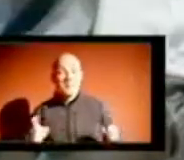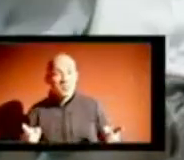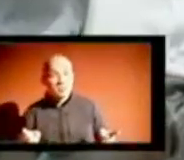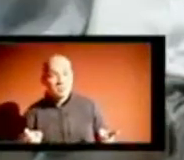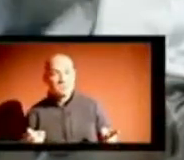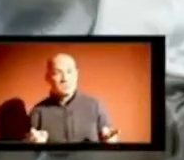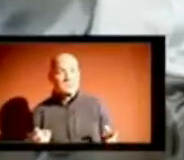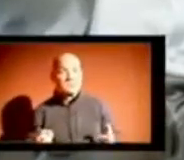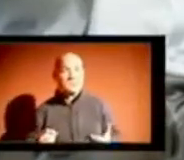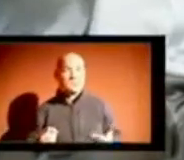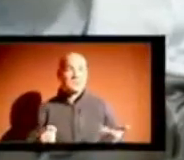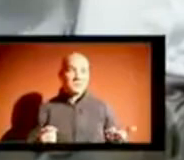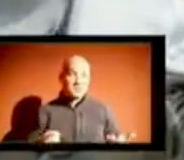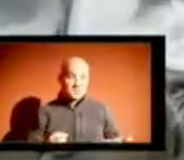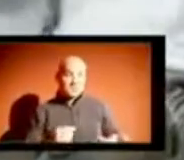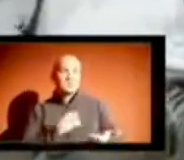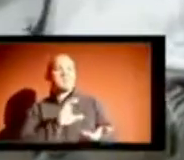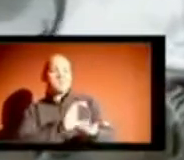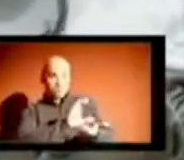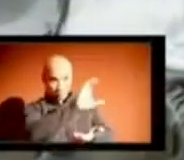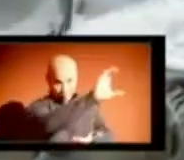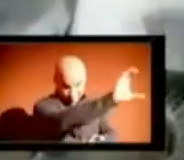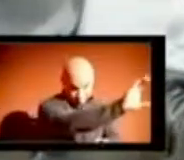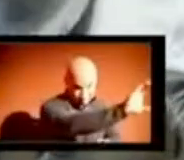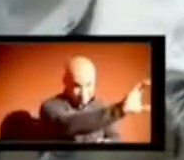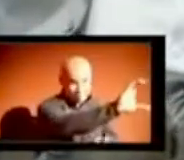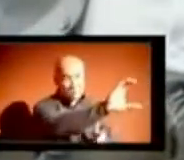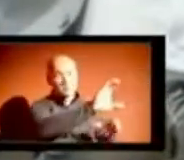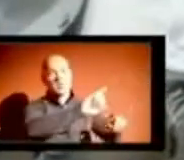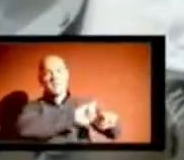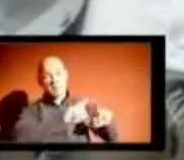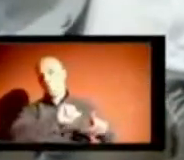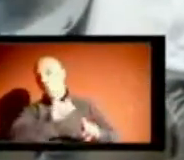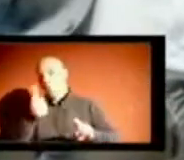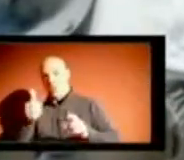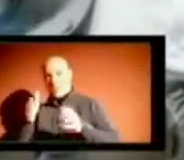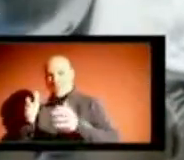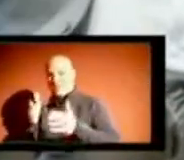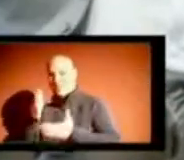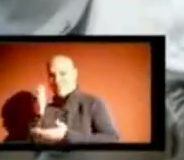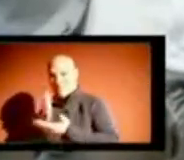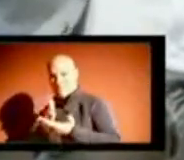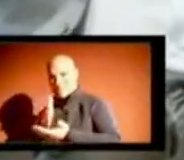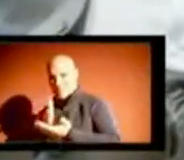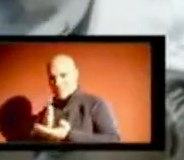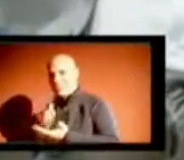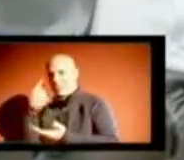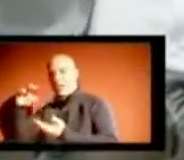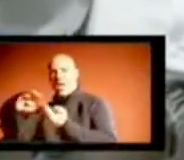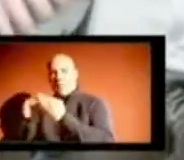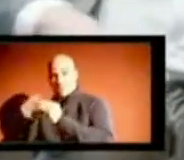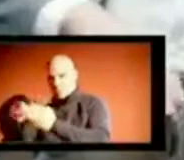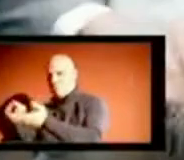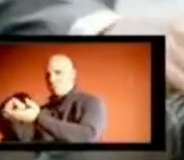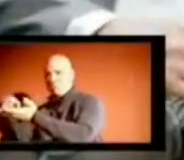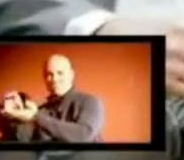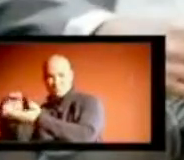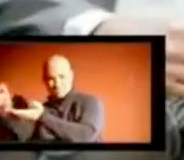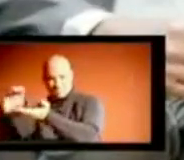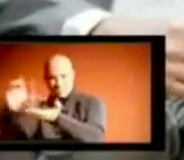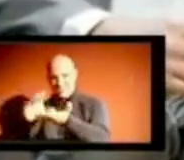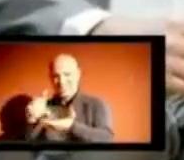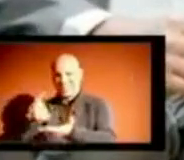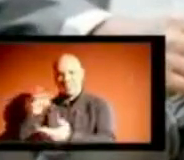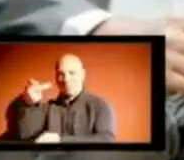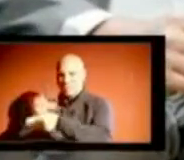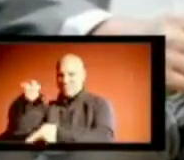No es todo. O sea, que sí, hay una cantidad de IBU. Hay una que está ya destinada a los municipios, así que esa debemos